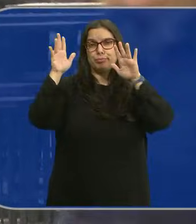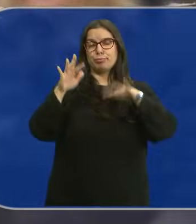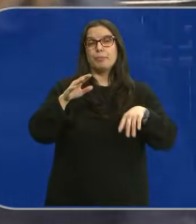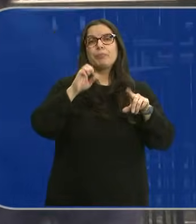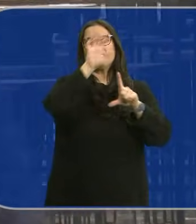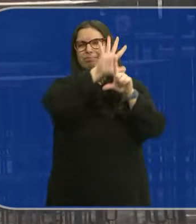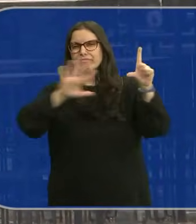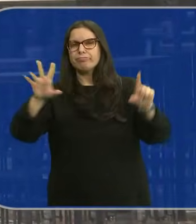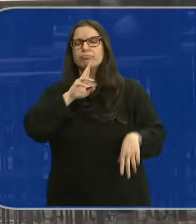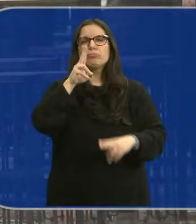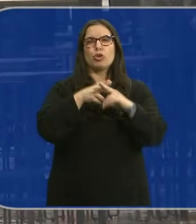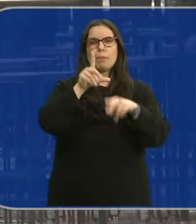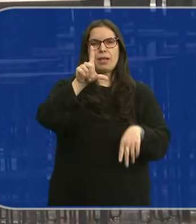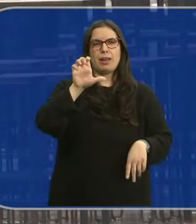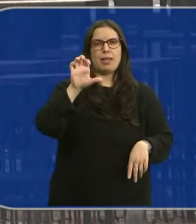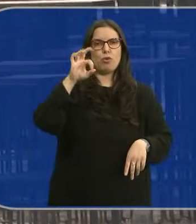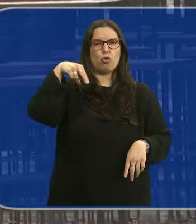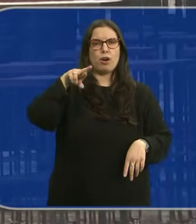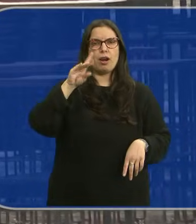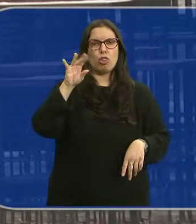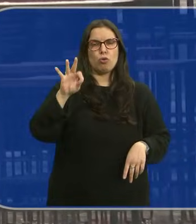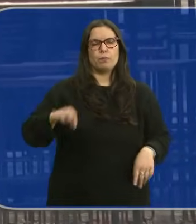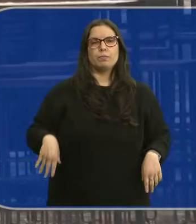borrasca Leonardo.